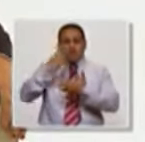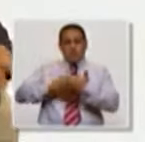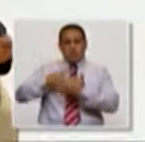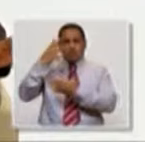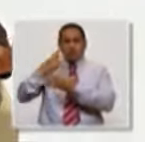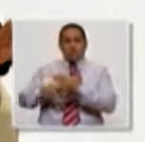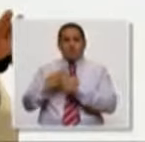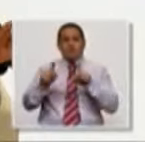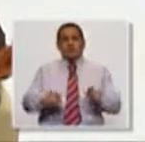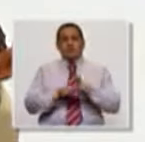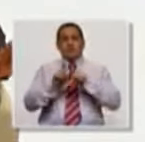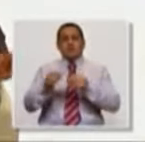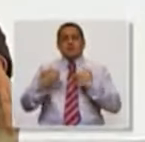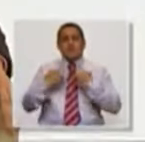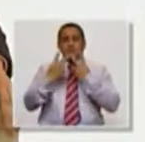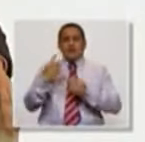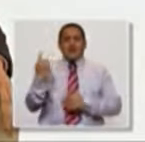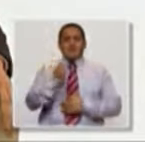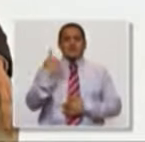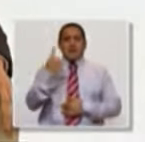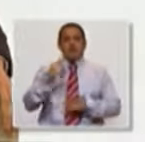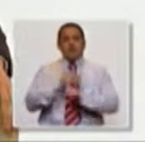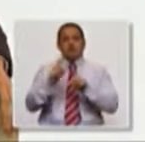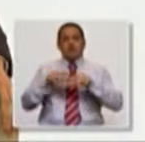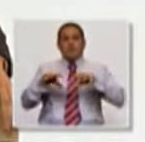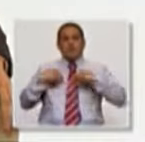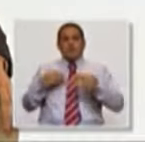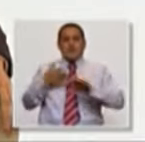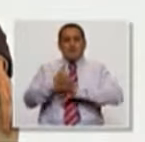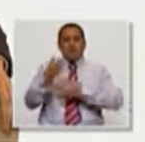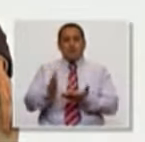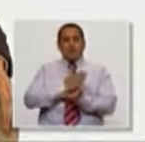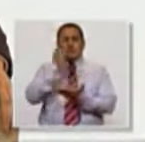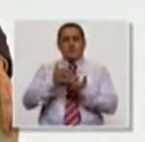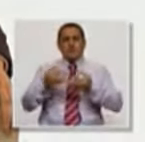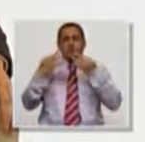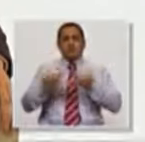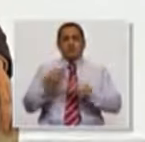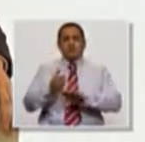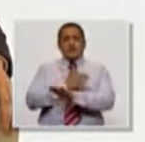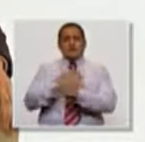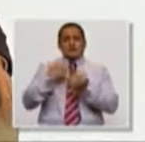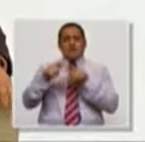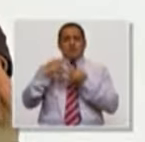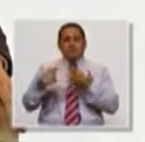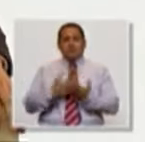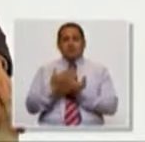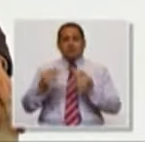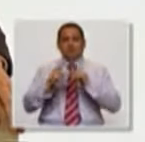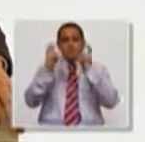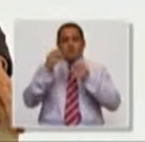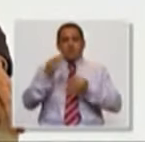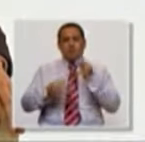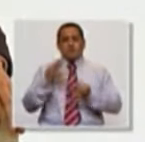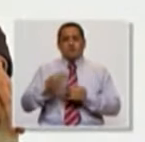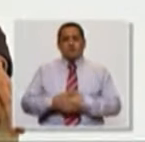pero tienden a ser relativamente generales y no nos permiten entrar a la problemática específica de una u otra materia judicial,